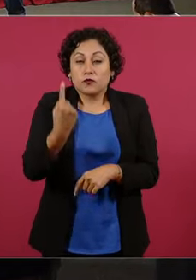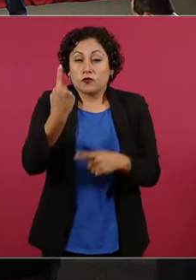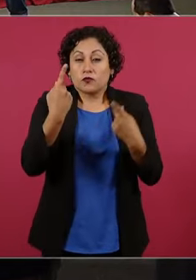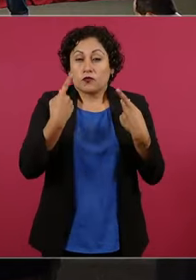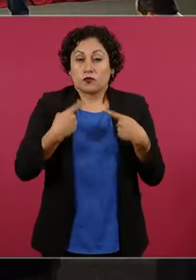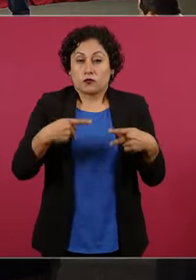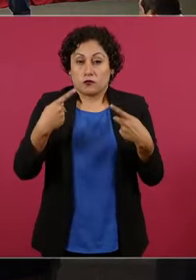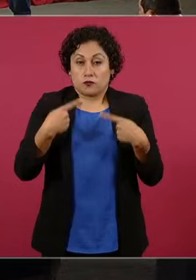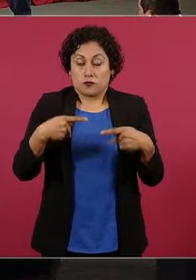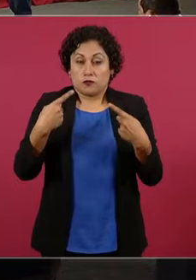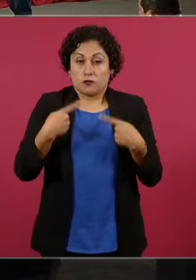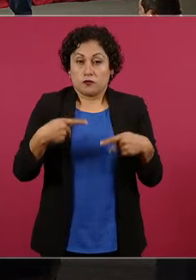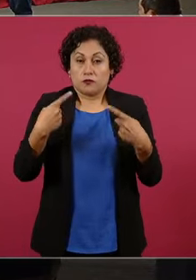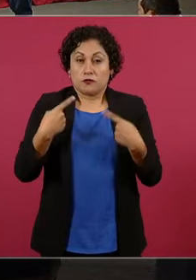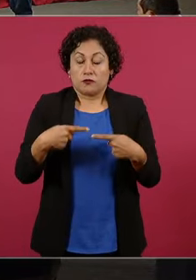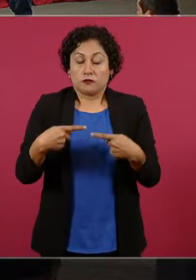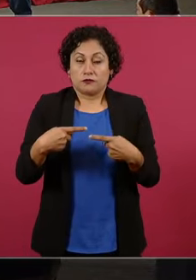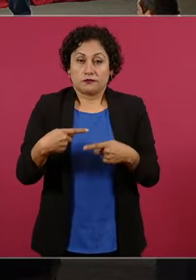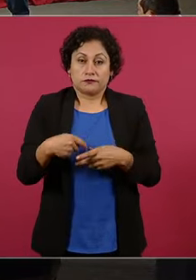lo de los,